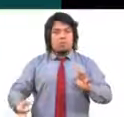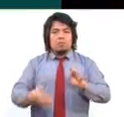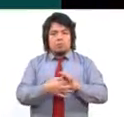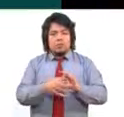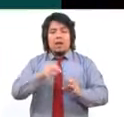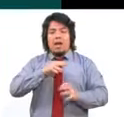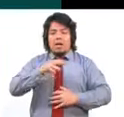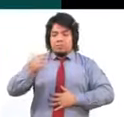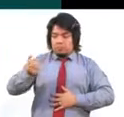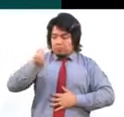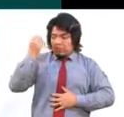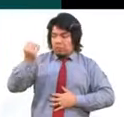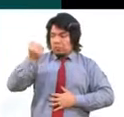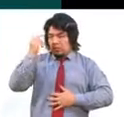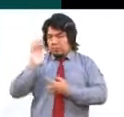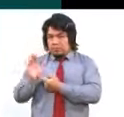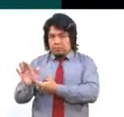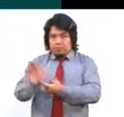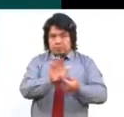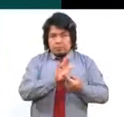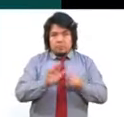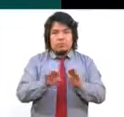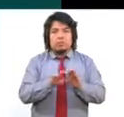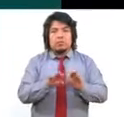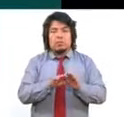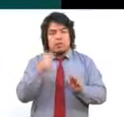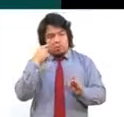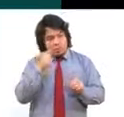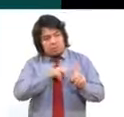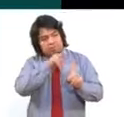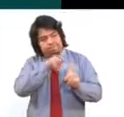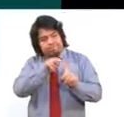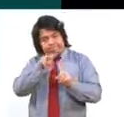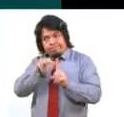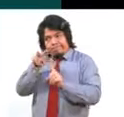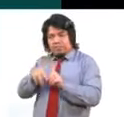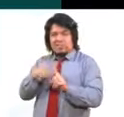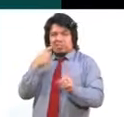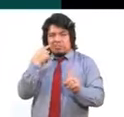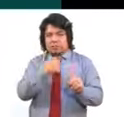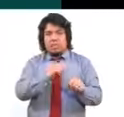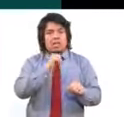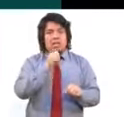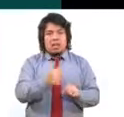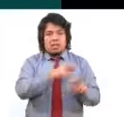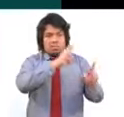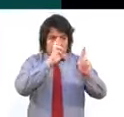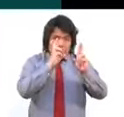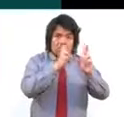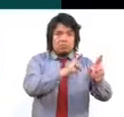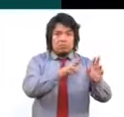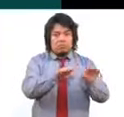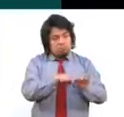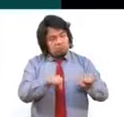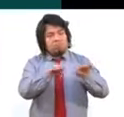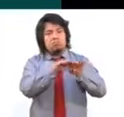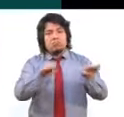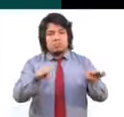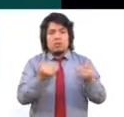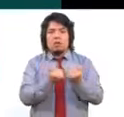campaña para difundir los compromisos de juzgar sin estereotipos, respetar la igualdad y generar la